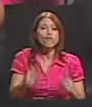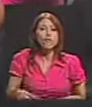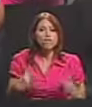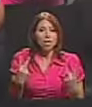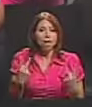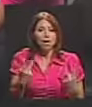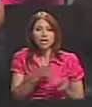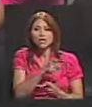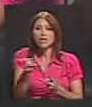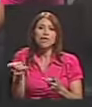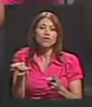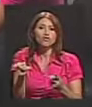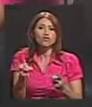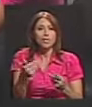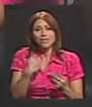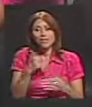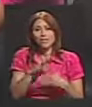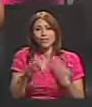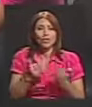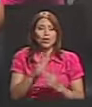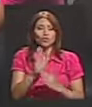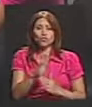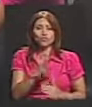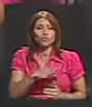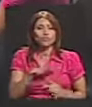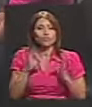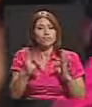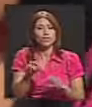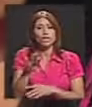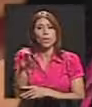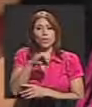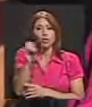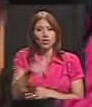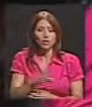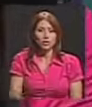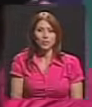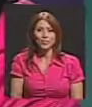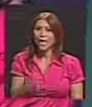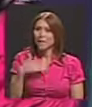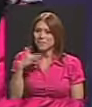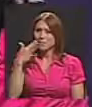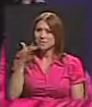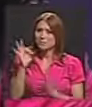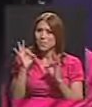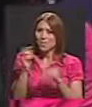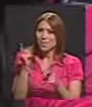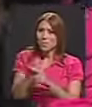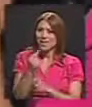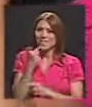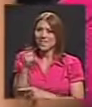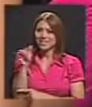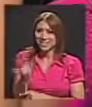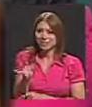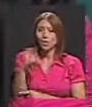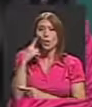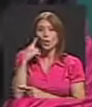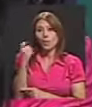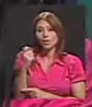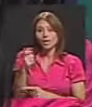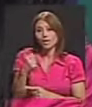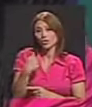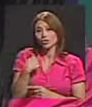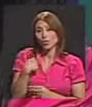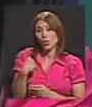con sus facultades al cien por ciento a mí me puede ser muy afortunada que digas de veras porque incluso pues yo llevo muchos